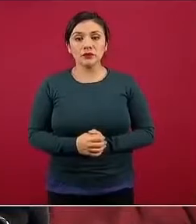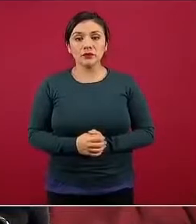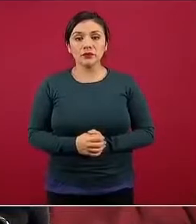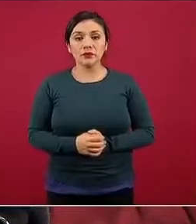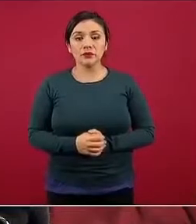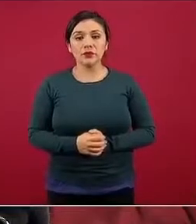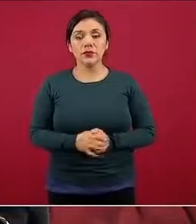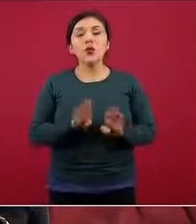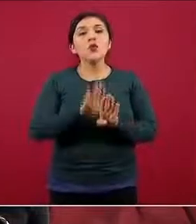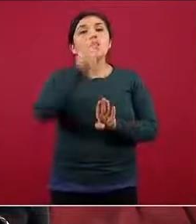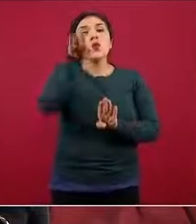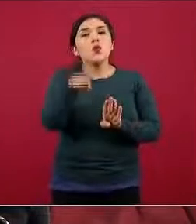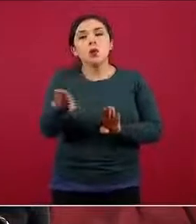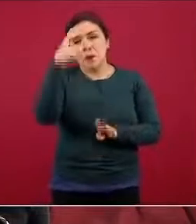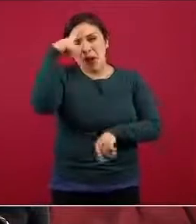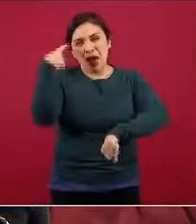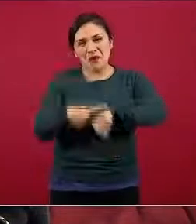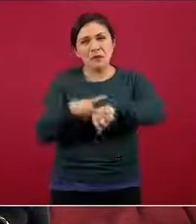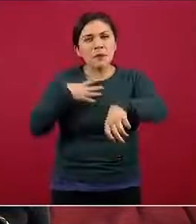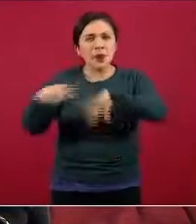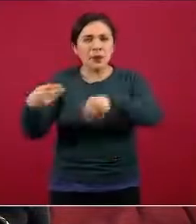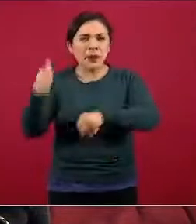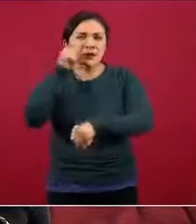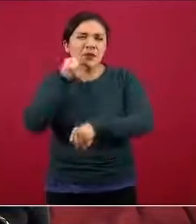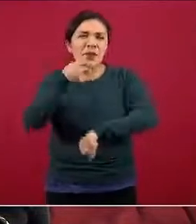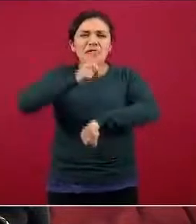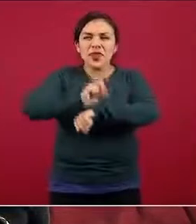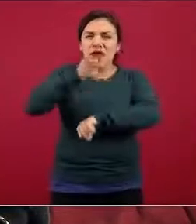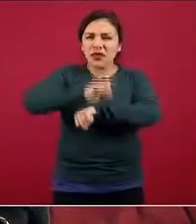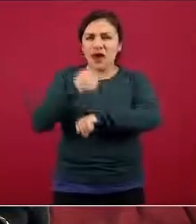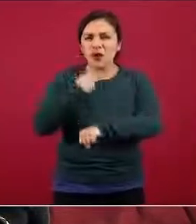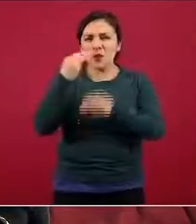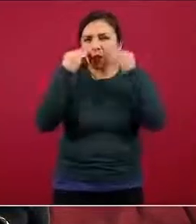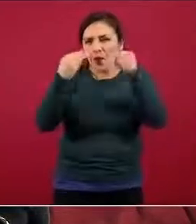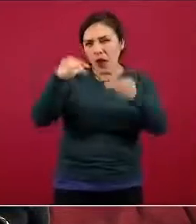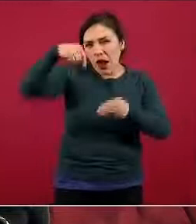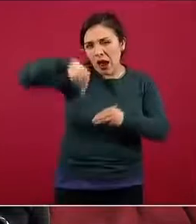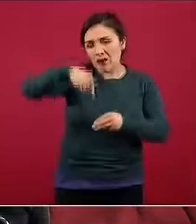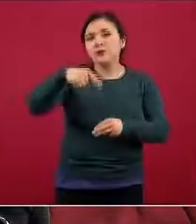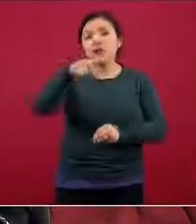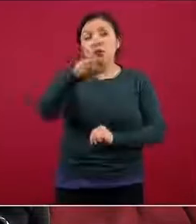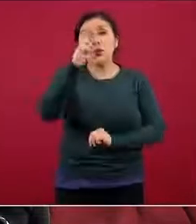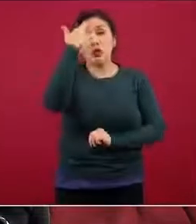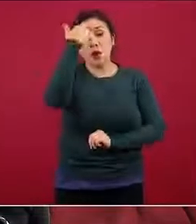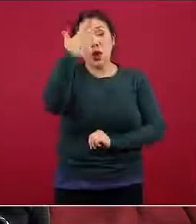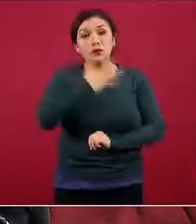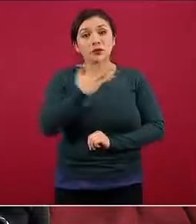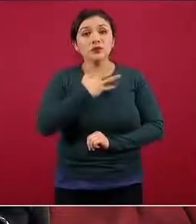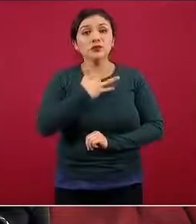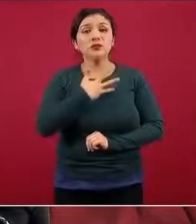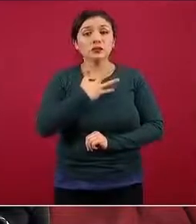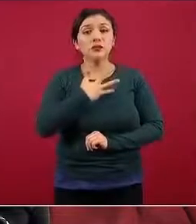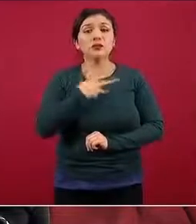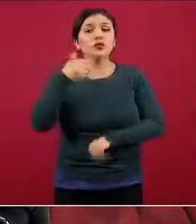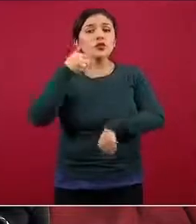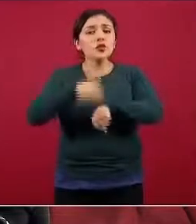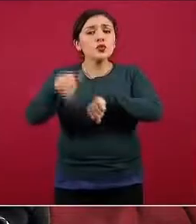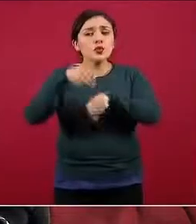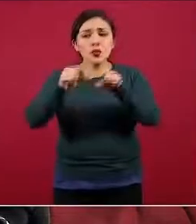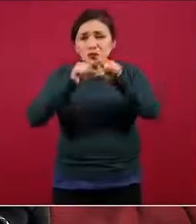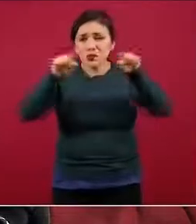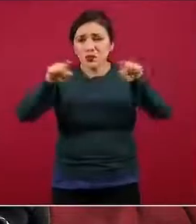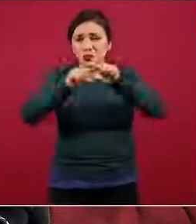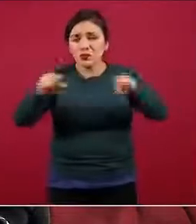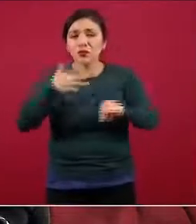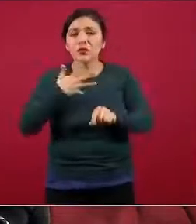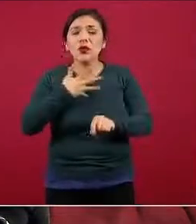Esta es la curva epidémica que mostramos todos los días. Recuerden, tenemos en los números, son los números